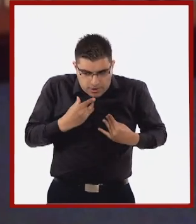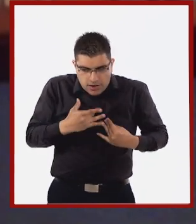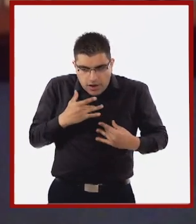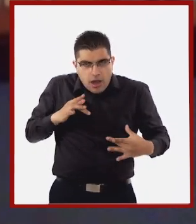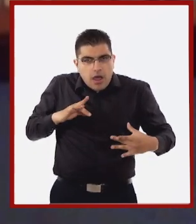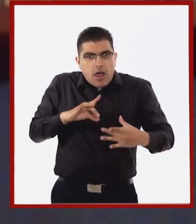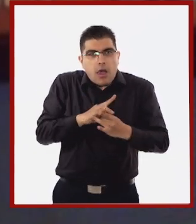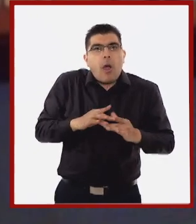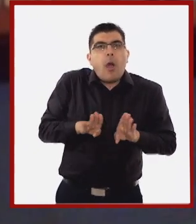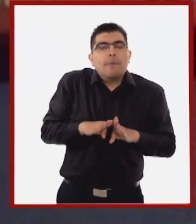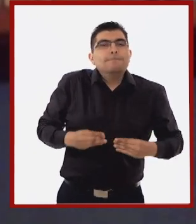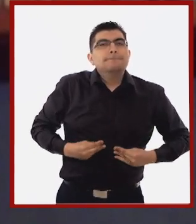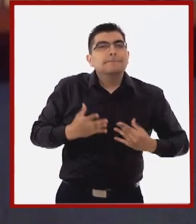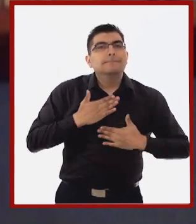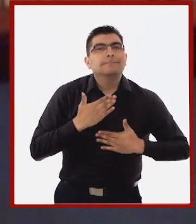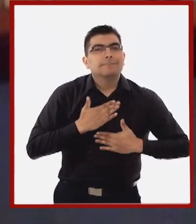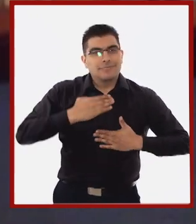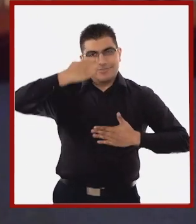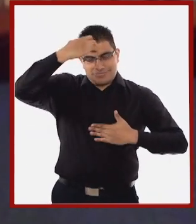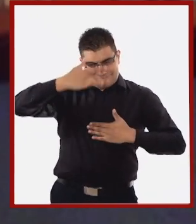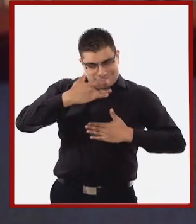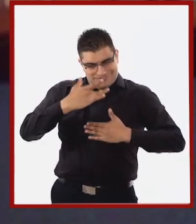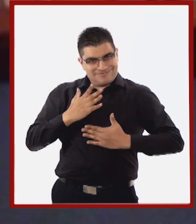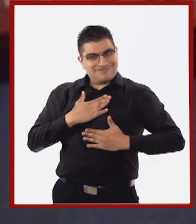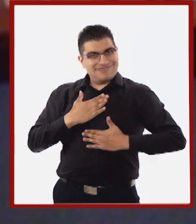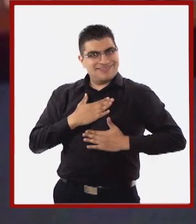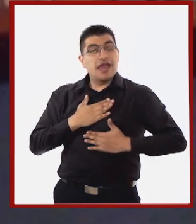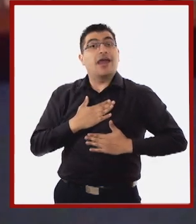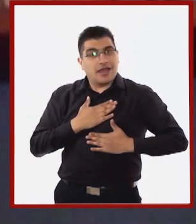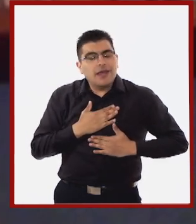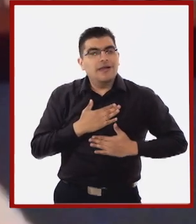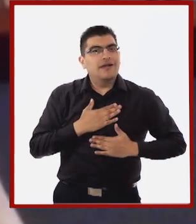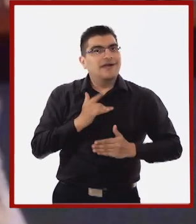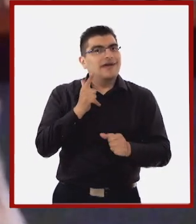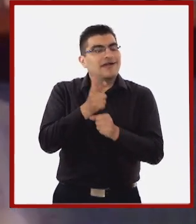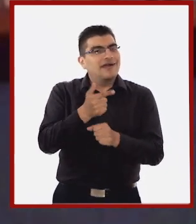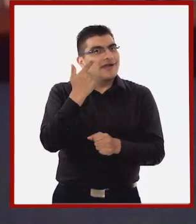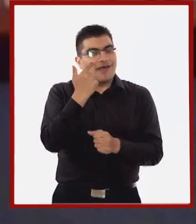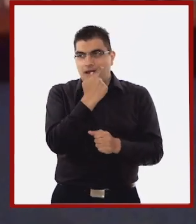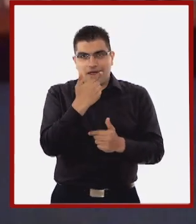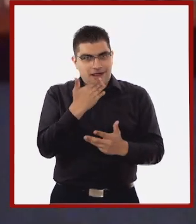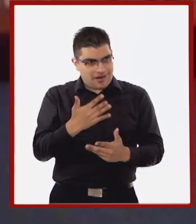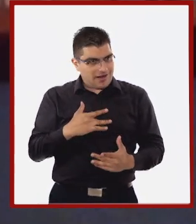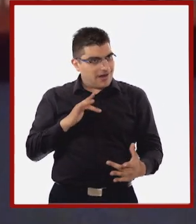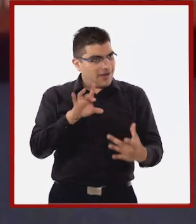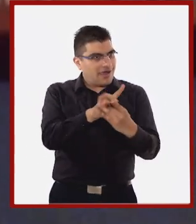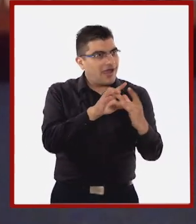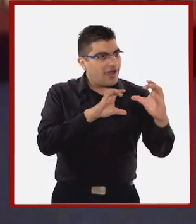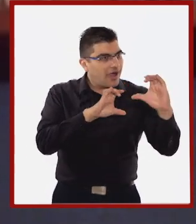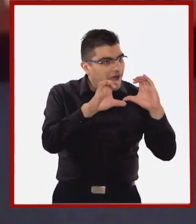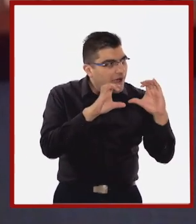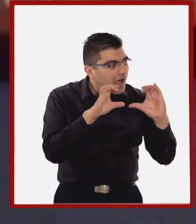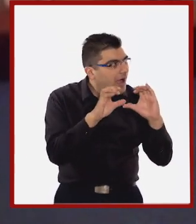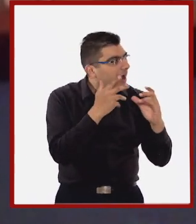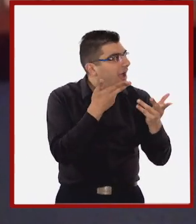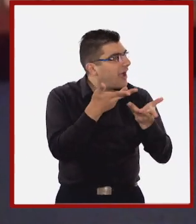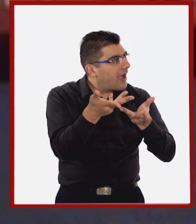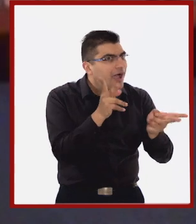¿no? Y a nuestras propias experiencias del mundo, entonces encontraremos que no solamente nos comunicaremos mejor, sino que